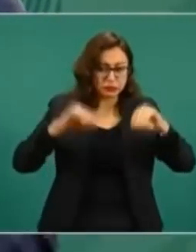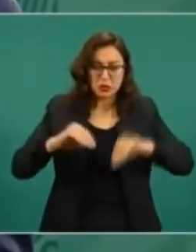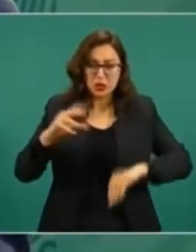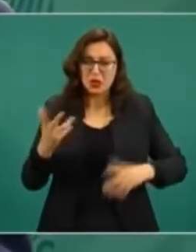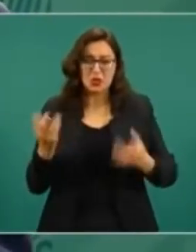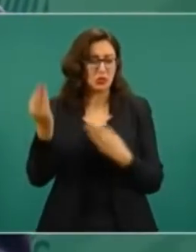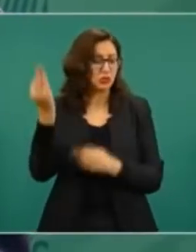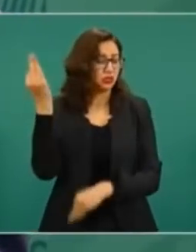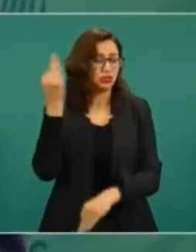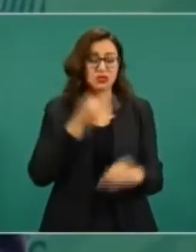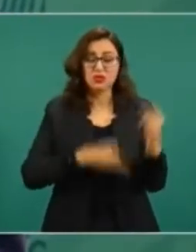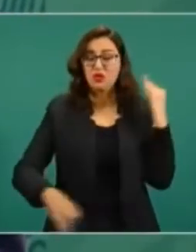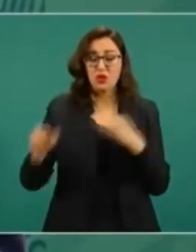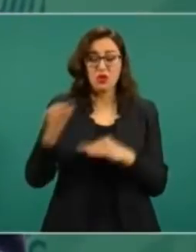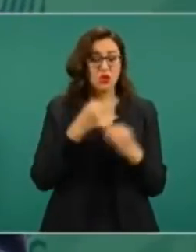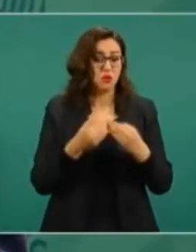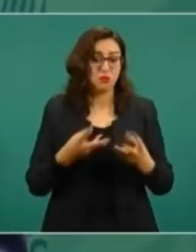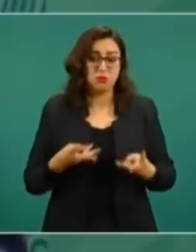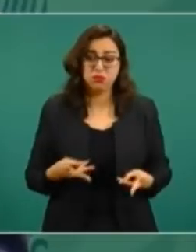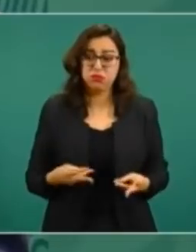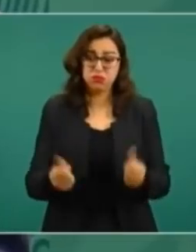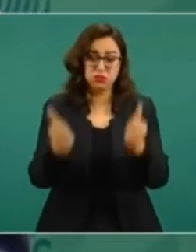todas esas